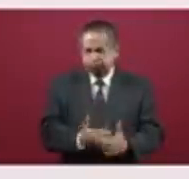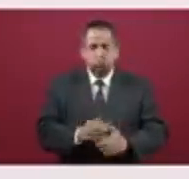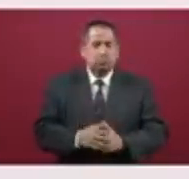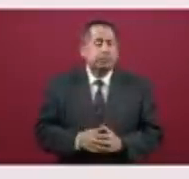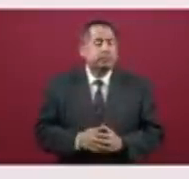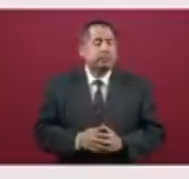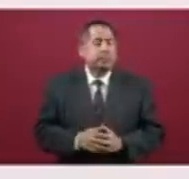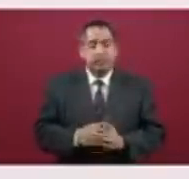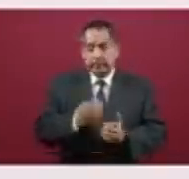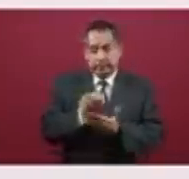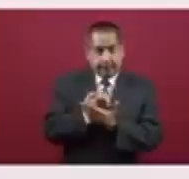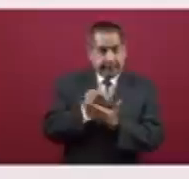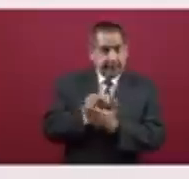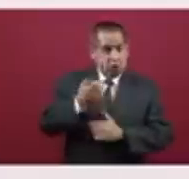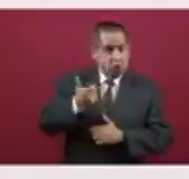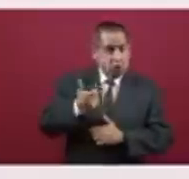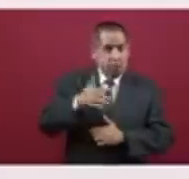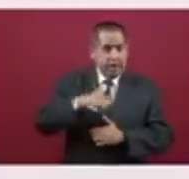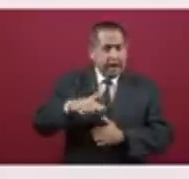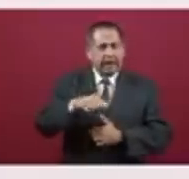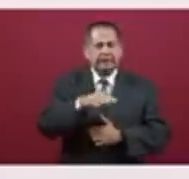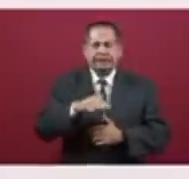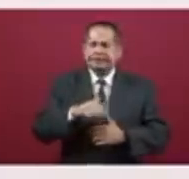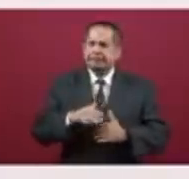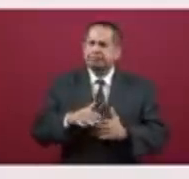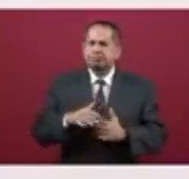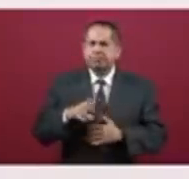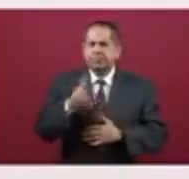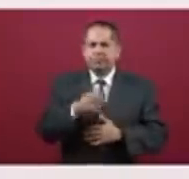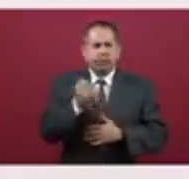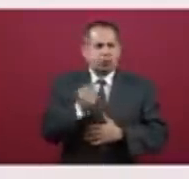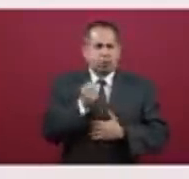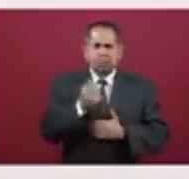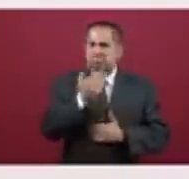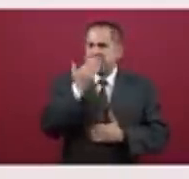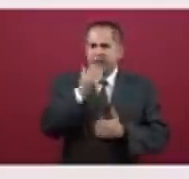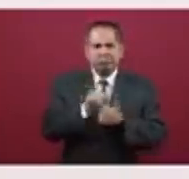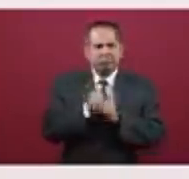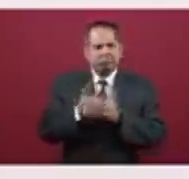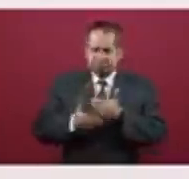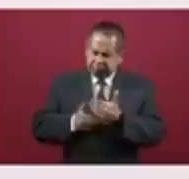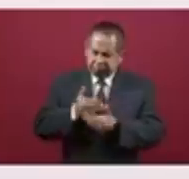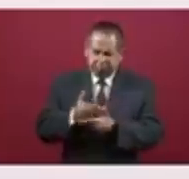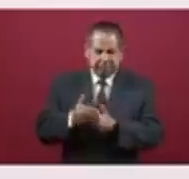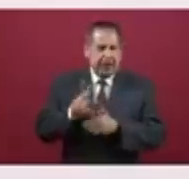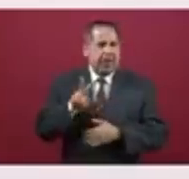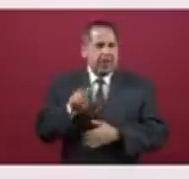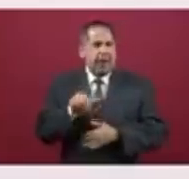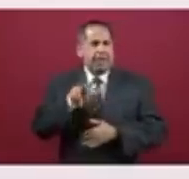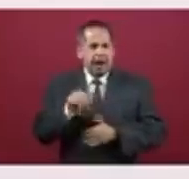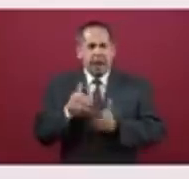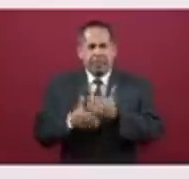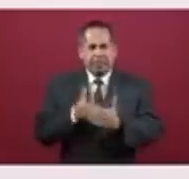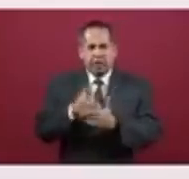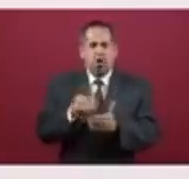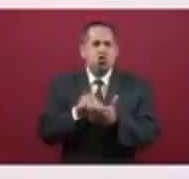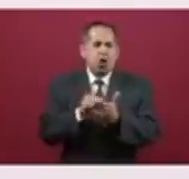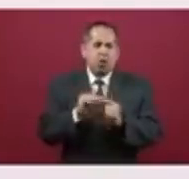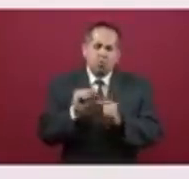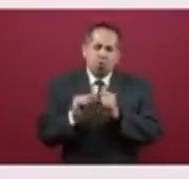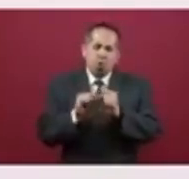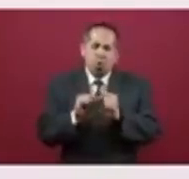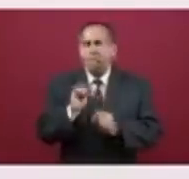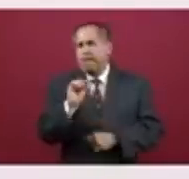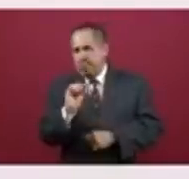economía afortunadamente está en marcha aún crece poco